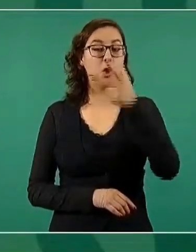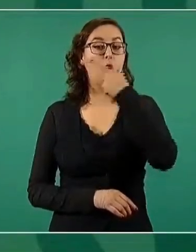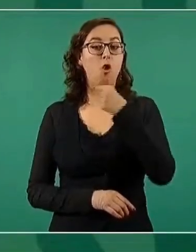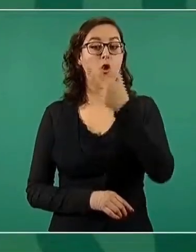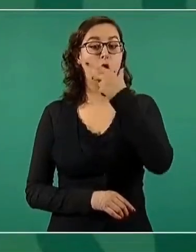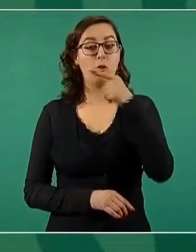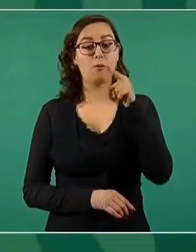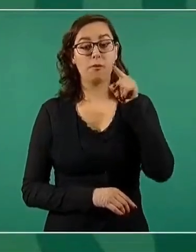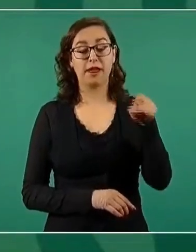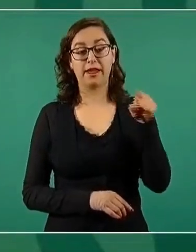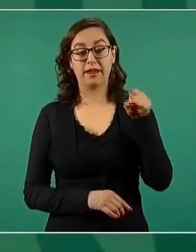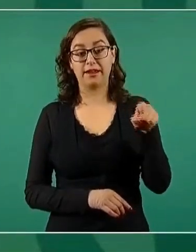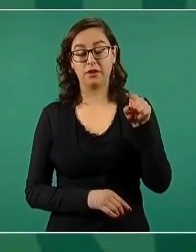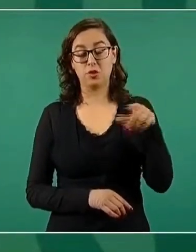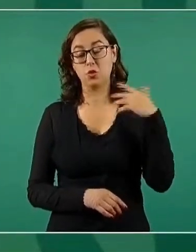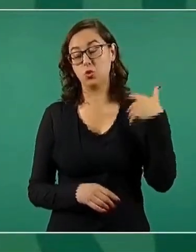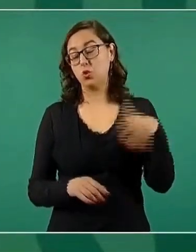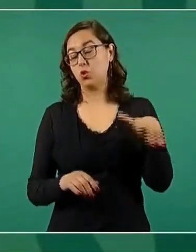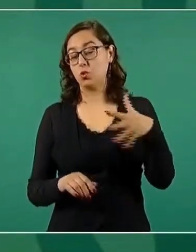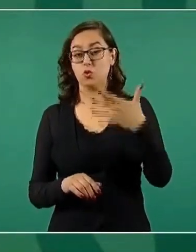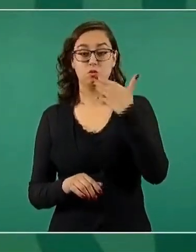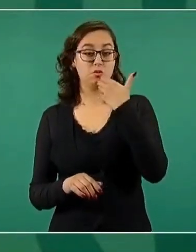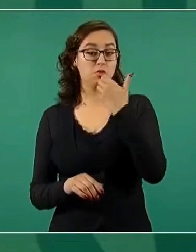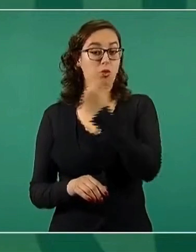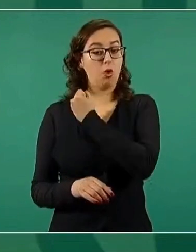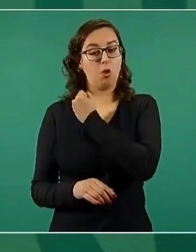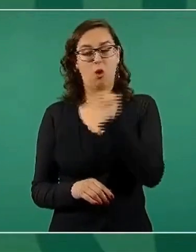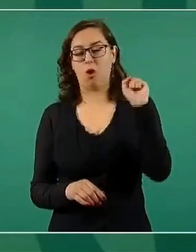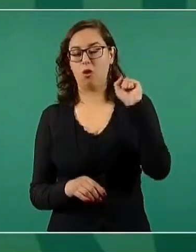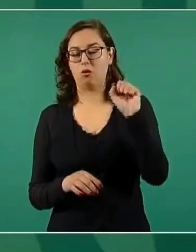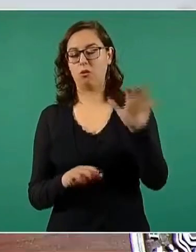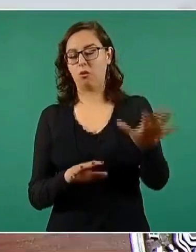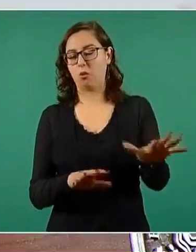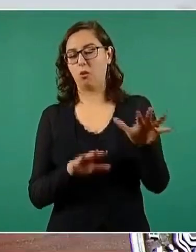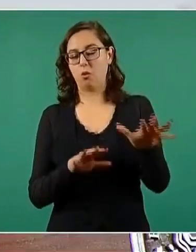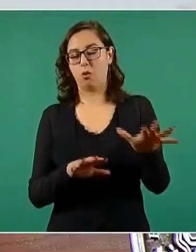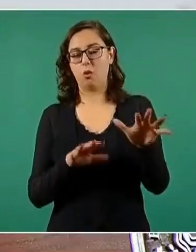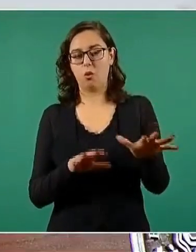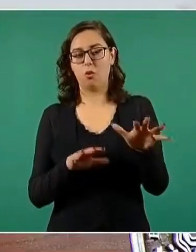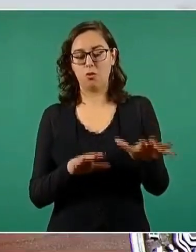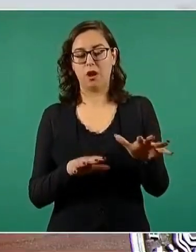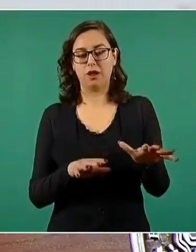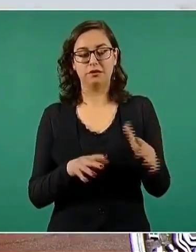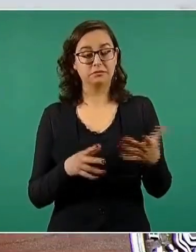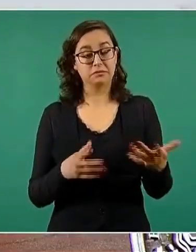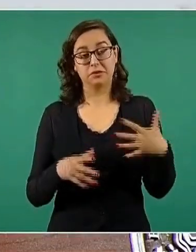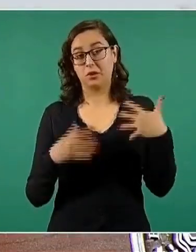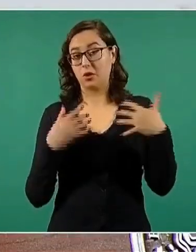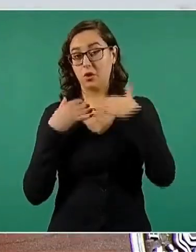eminencia por la tecnocracia neoliberal, corrupta,